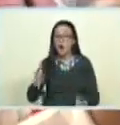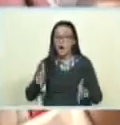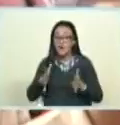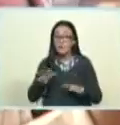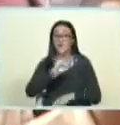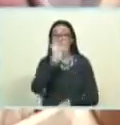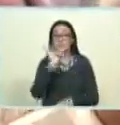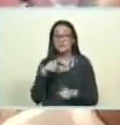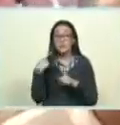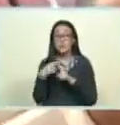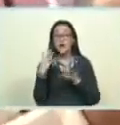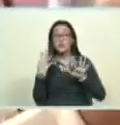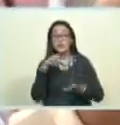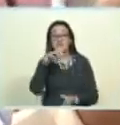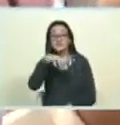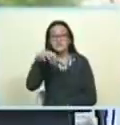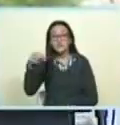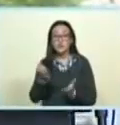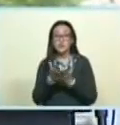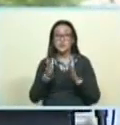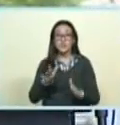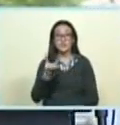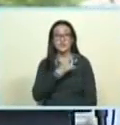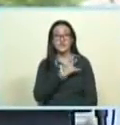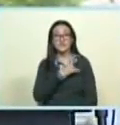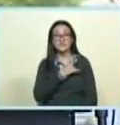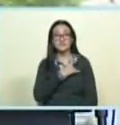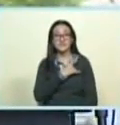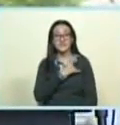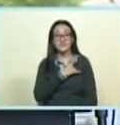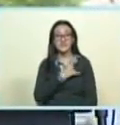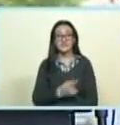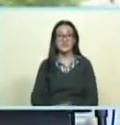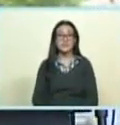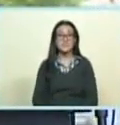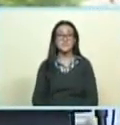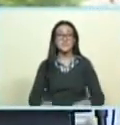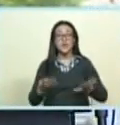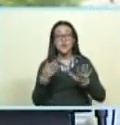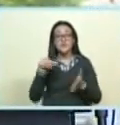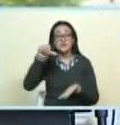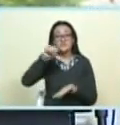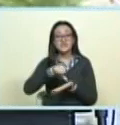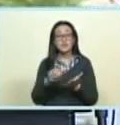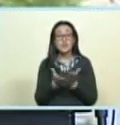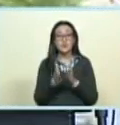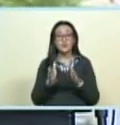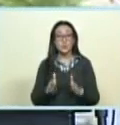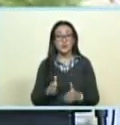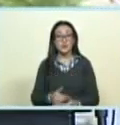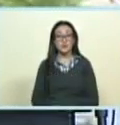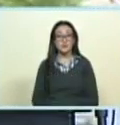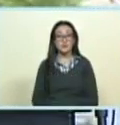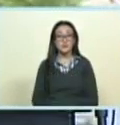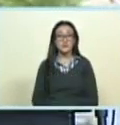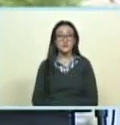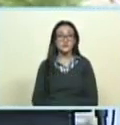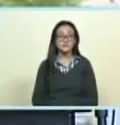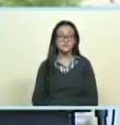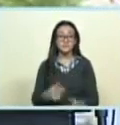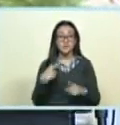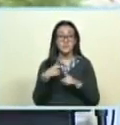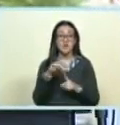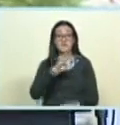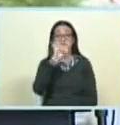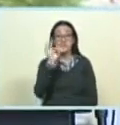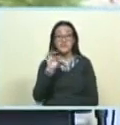9 centros de estudiantes de la universidad. Bueno, eso es lo que yo quería que explicara. 9 centros de estudiantes. Y la